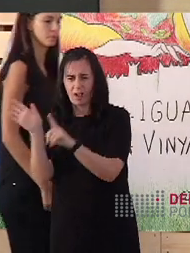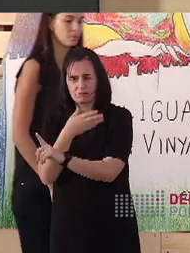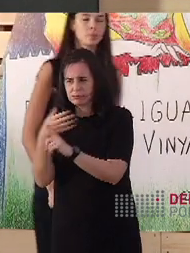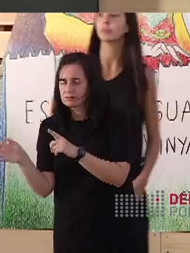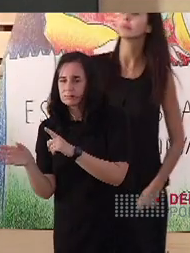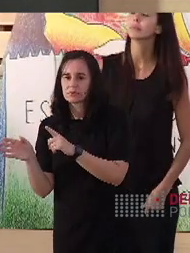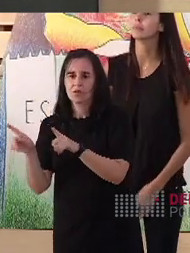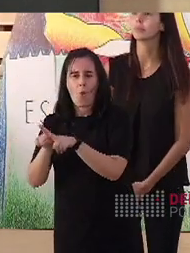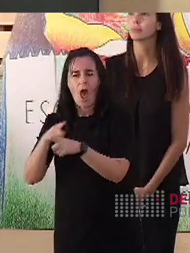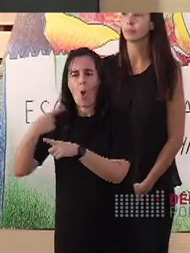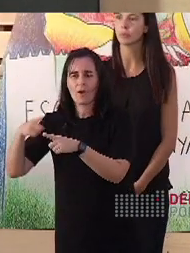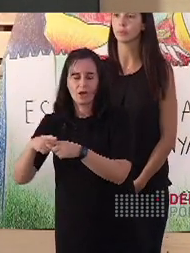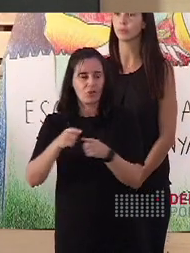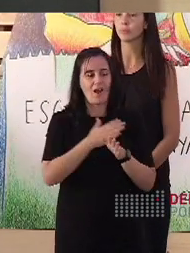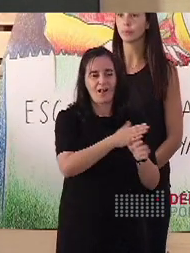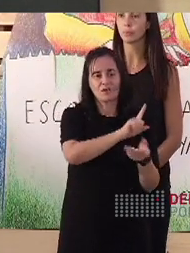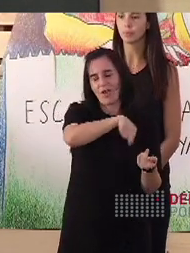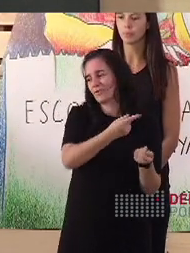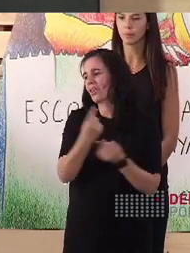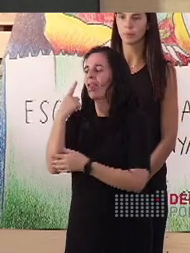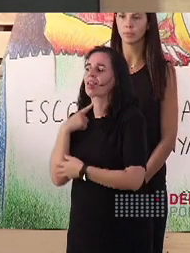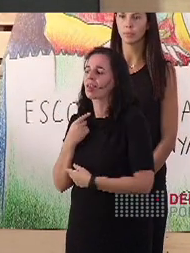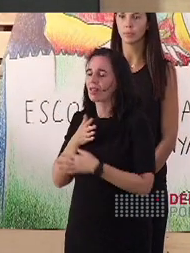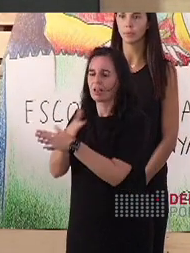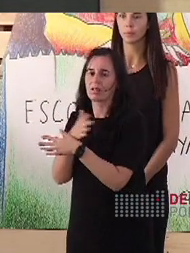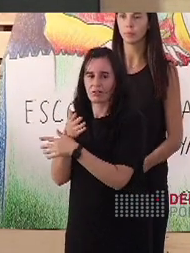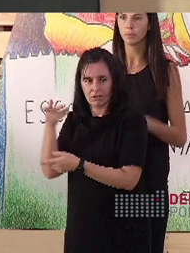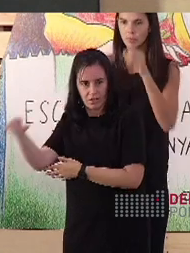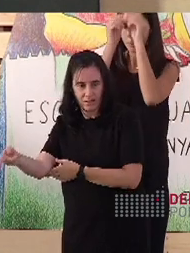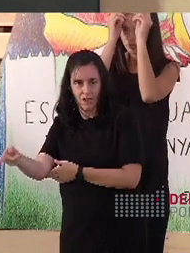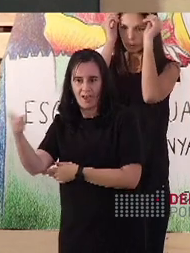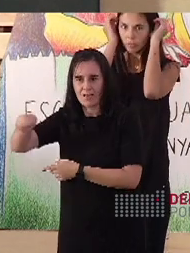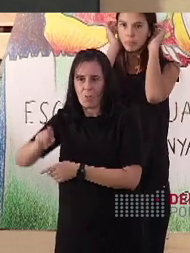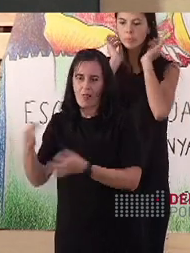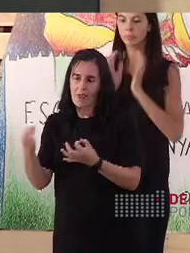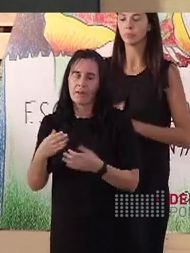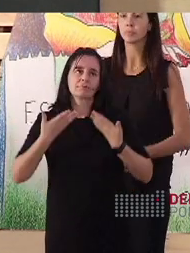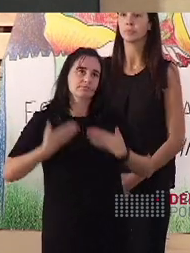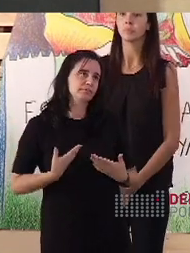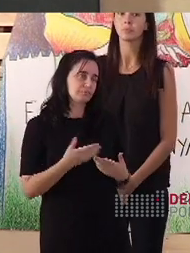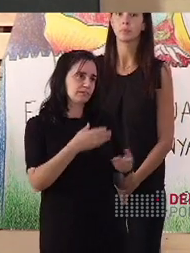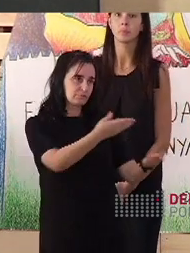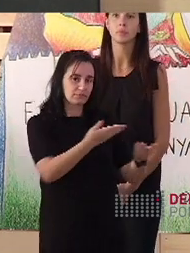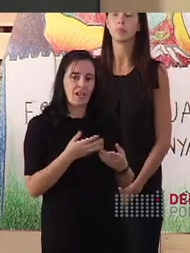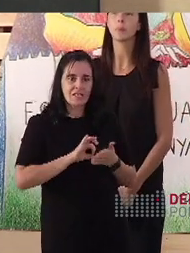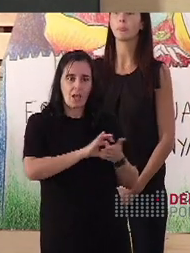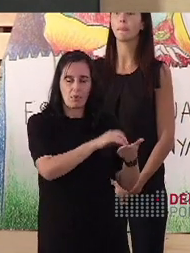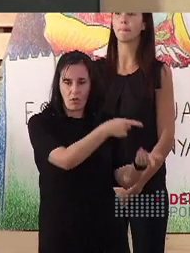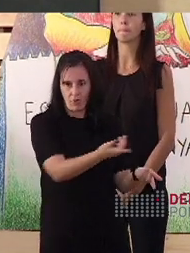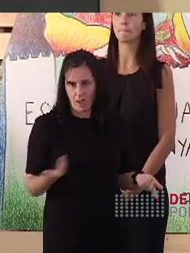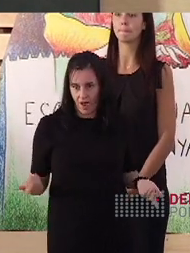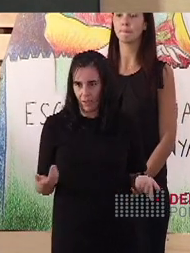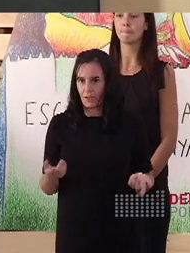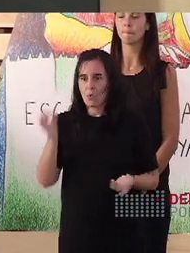donde los otros satisfacen sus deseos. Son objetos complacientes y ellos son sujetos deseantes. Las mujeres están en